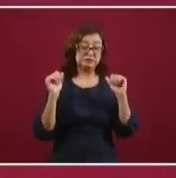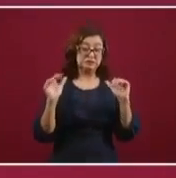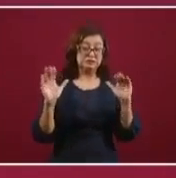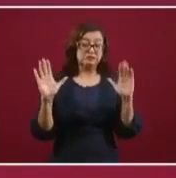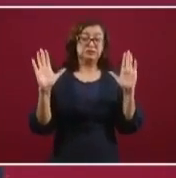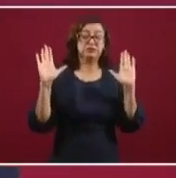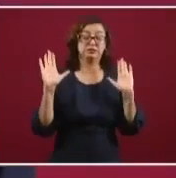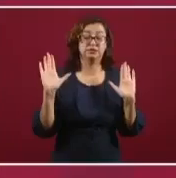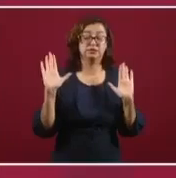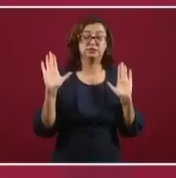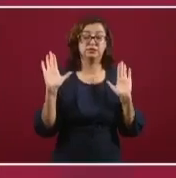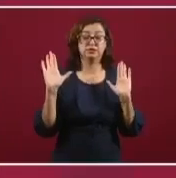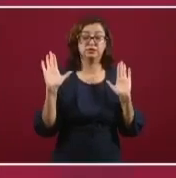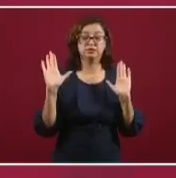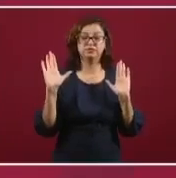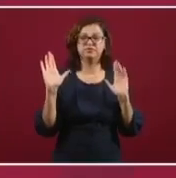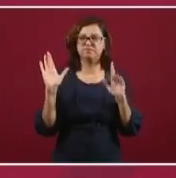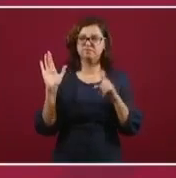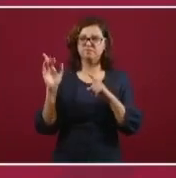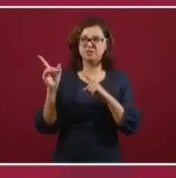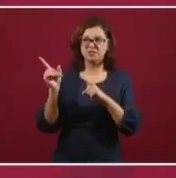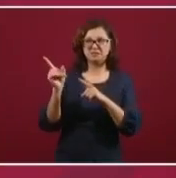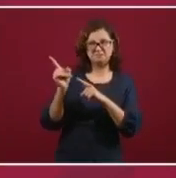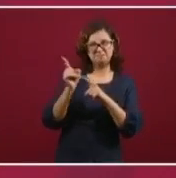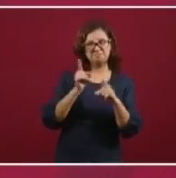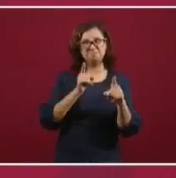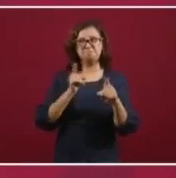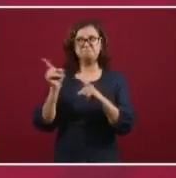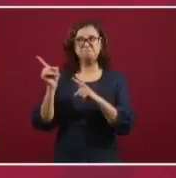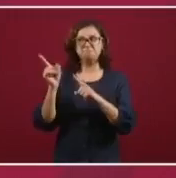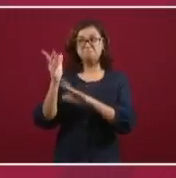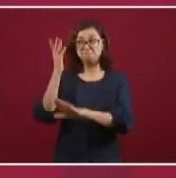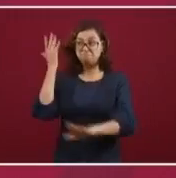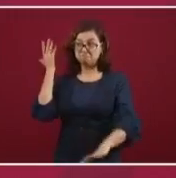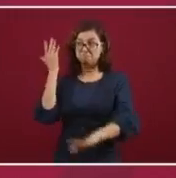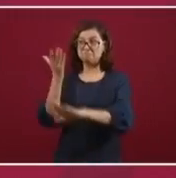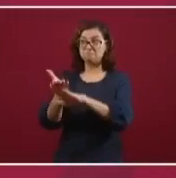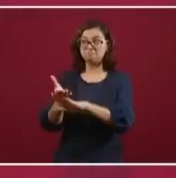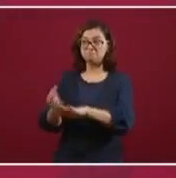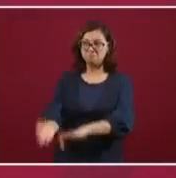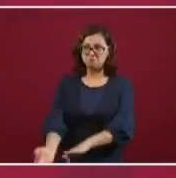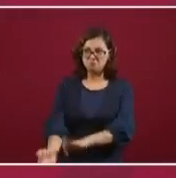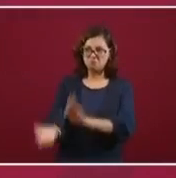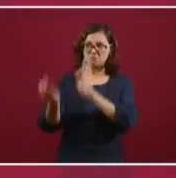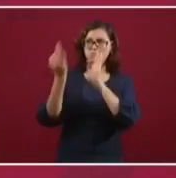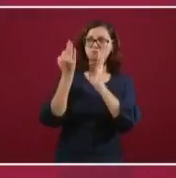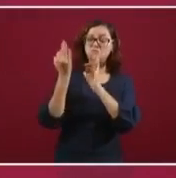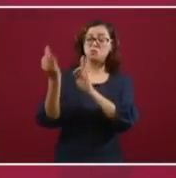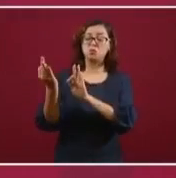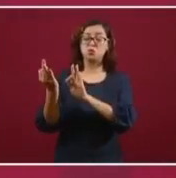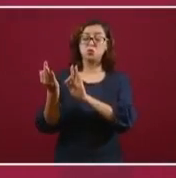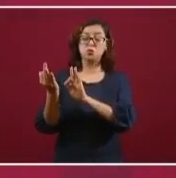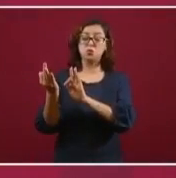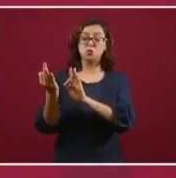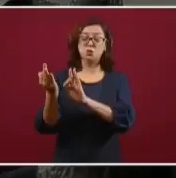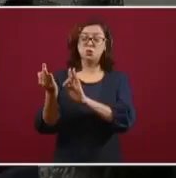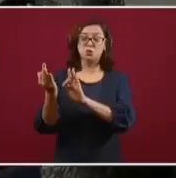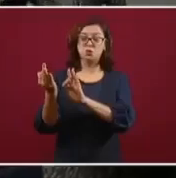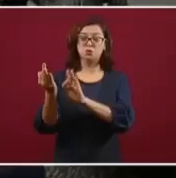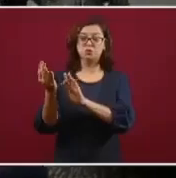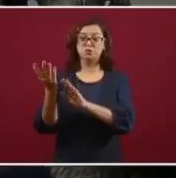a ser opositor o enfrentar, pues, a un